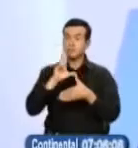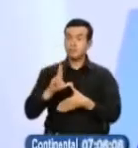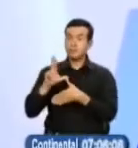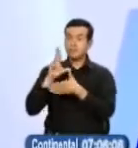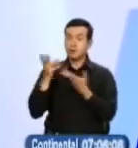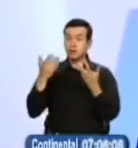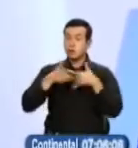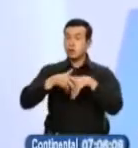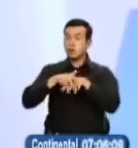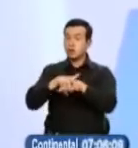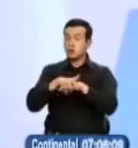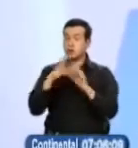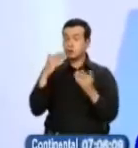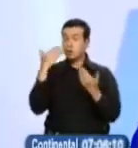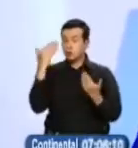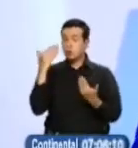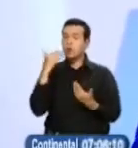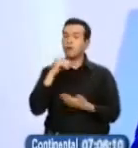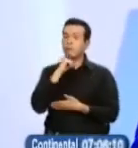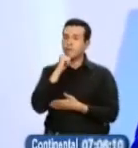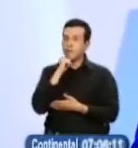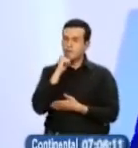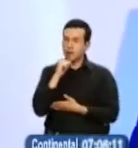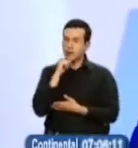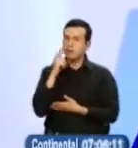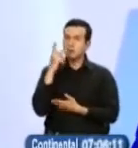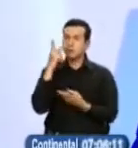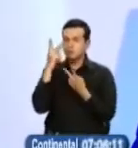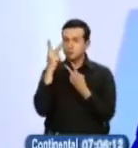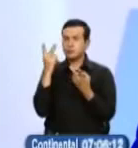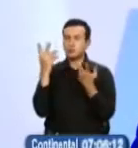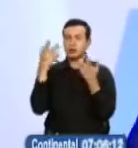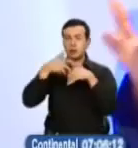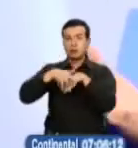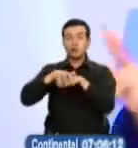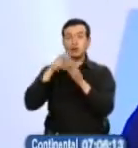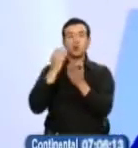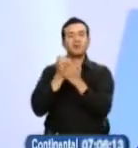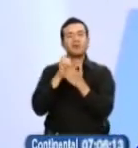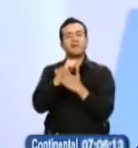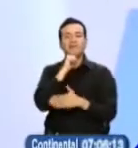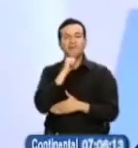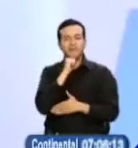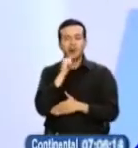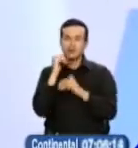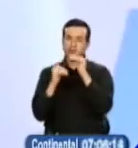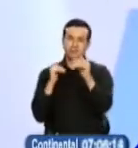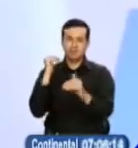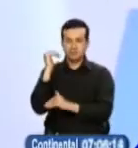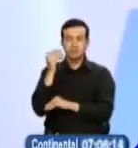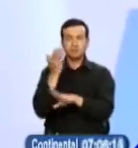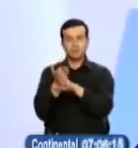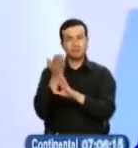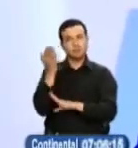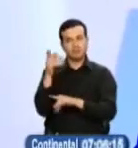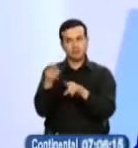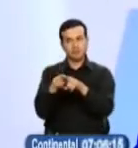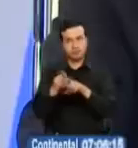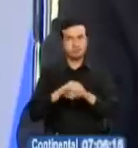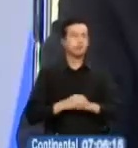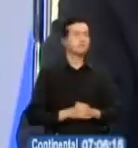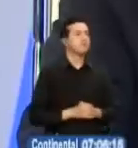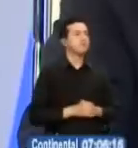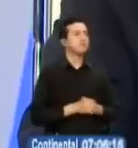esa integración política todavía no se ha reflejado en una integración económica que nos permita dar un salto como el que tú planteas, Carlos.